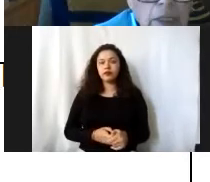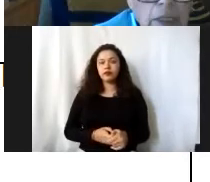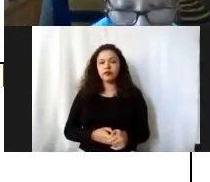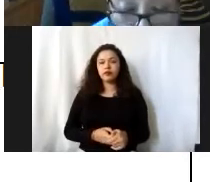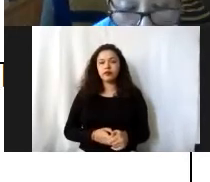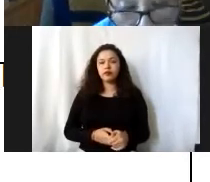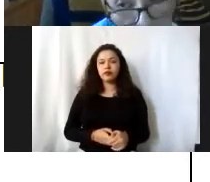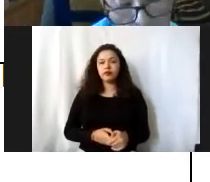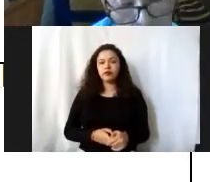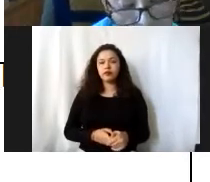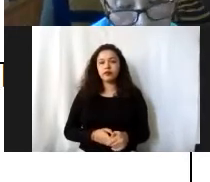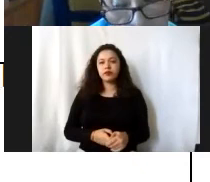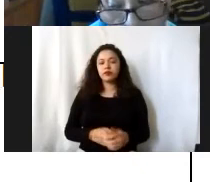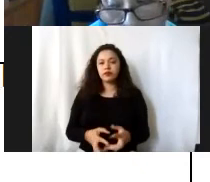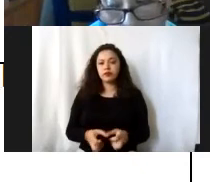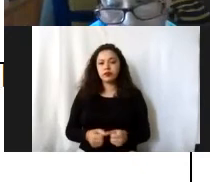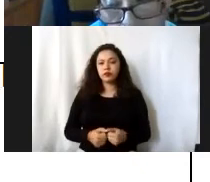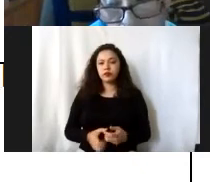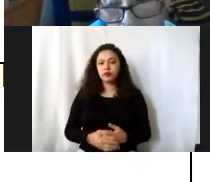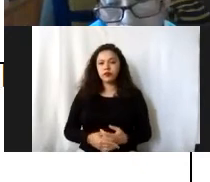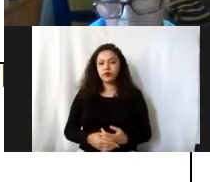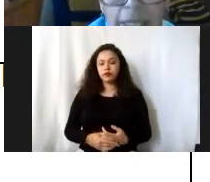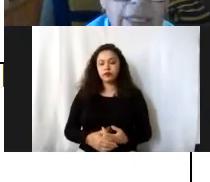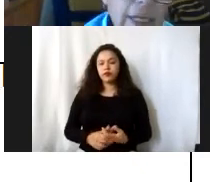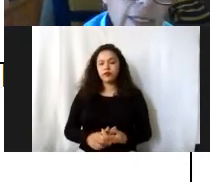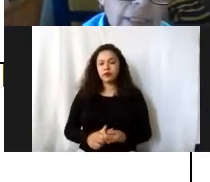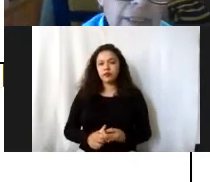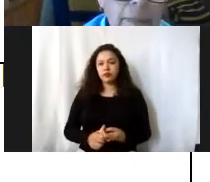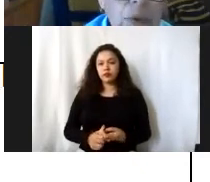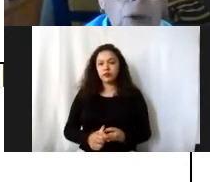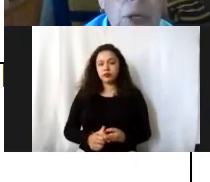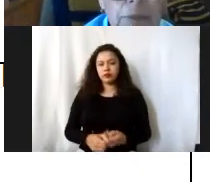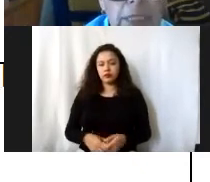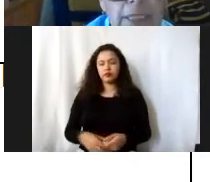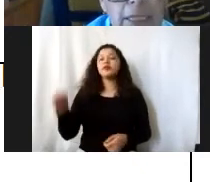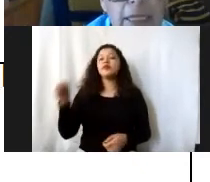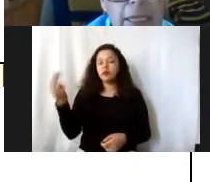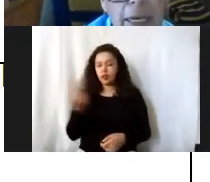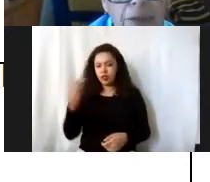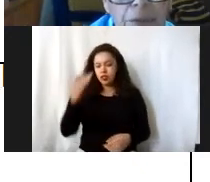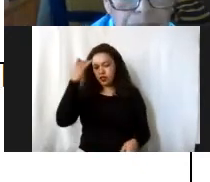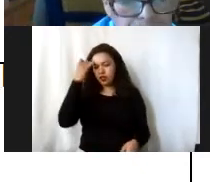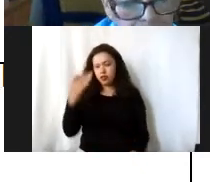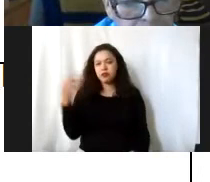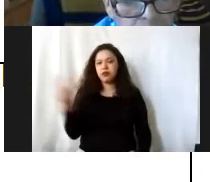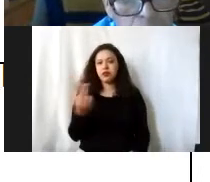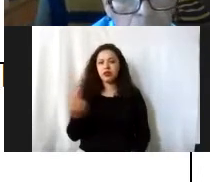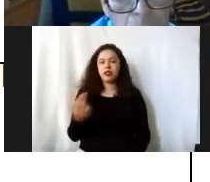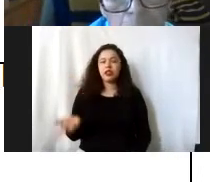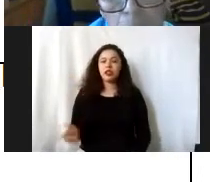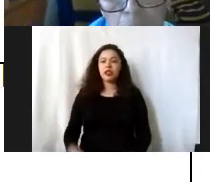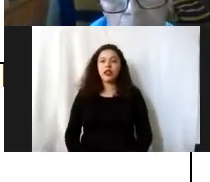Rápida, porque sí requiere de más tiempo, pues les haya dejado